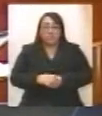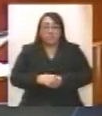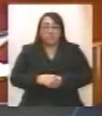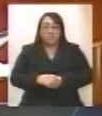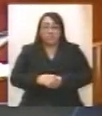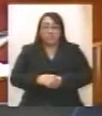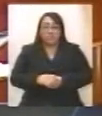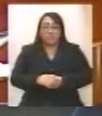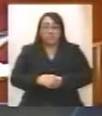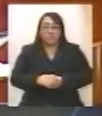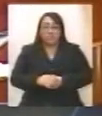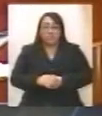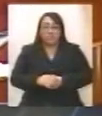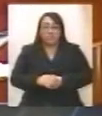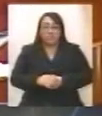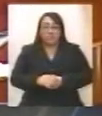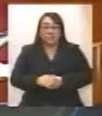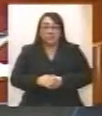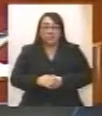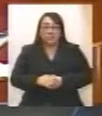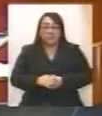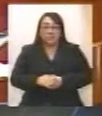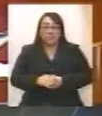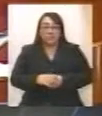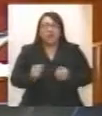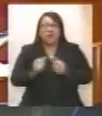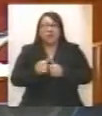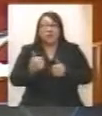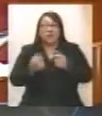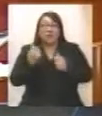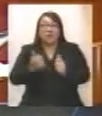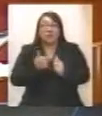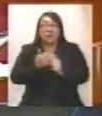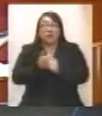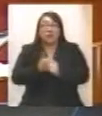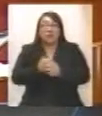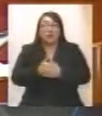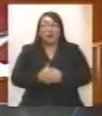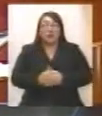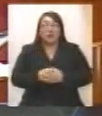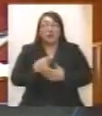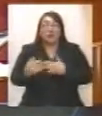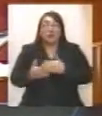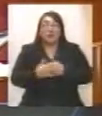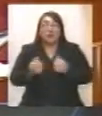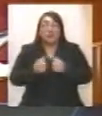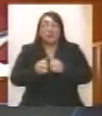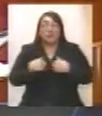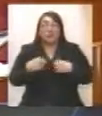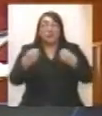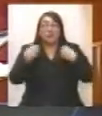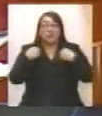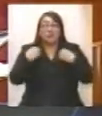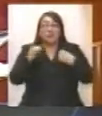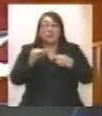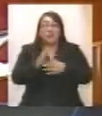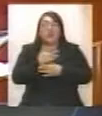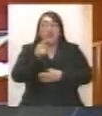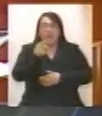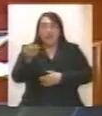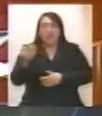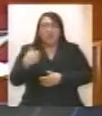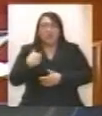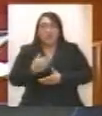el corto plazo, las cuales serán monitoreadas de cerca por mi despacho, y entre ellas